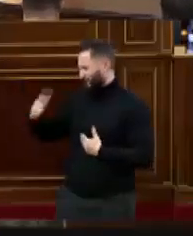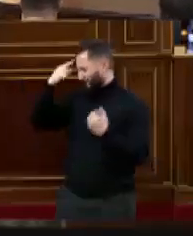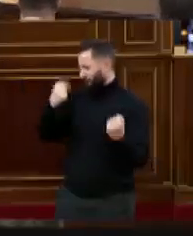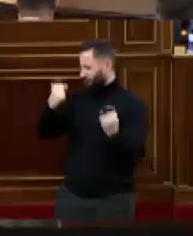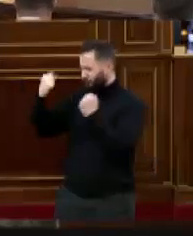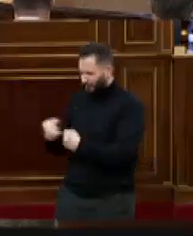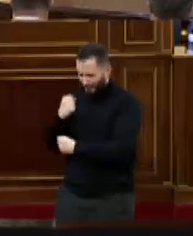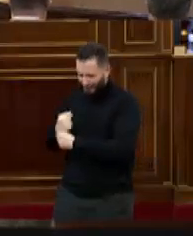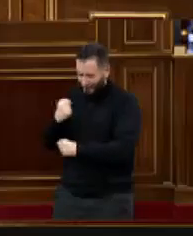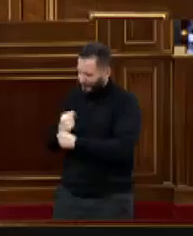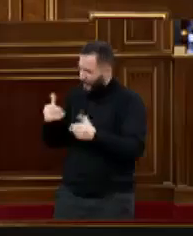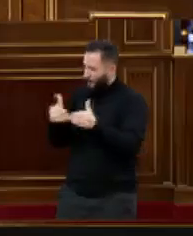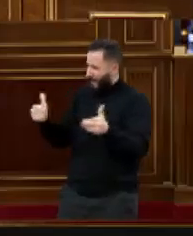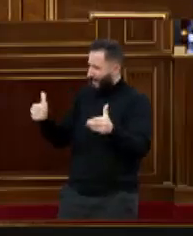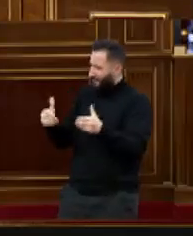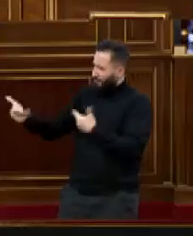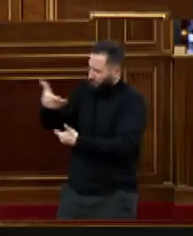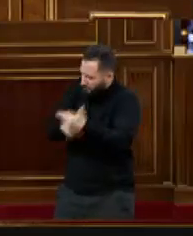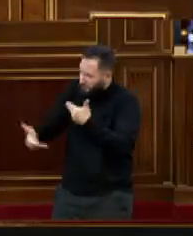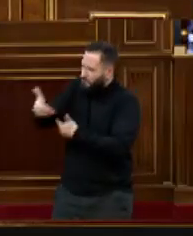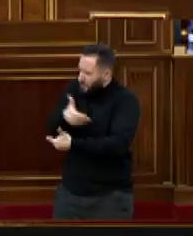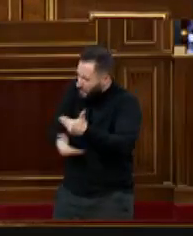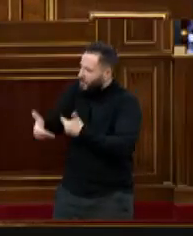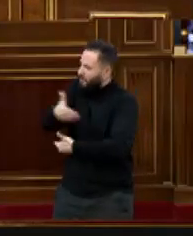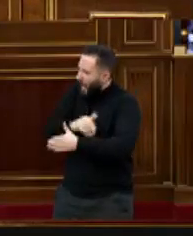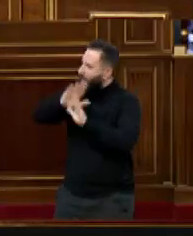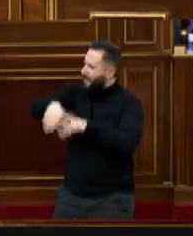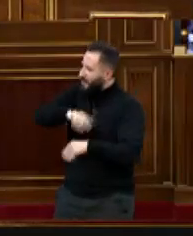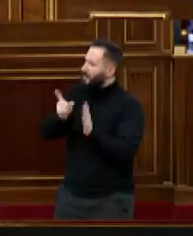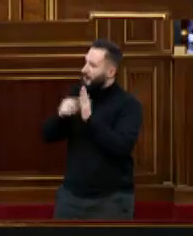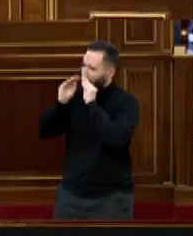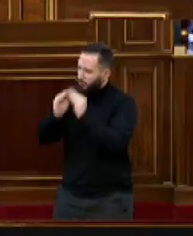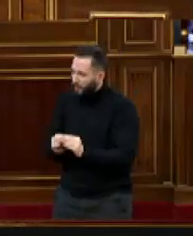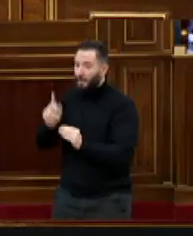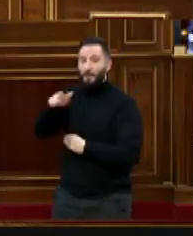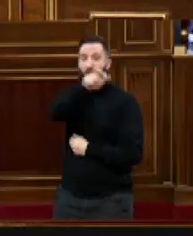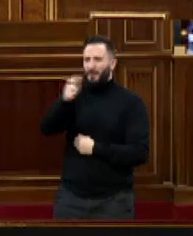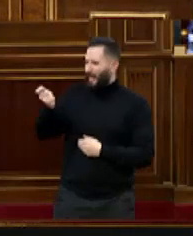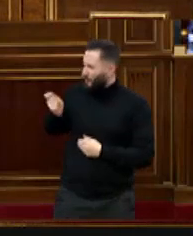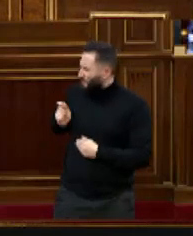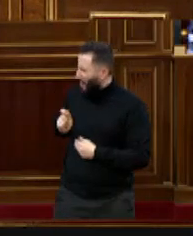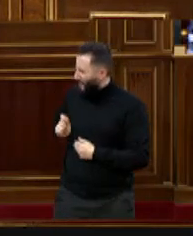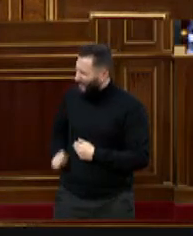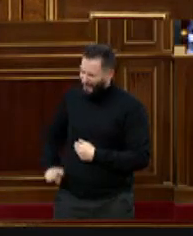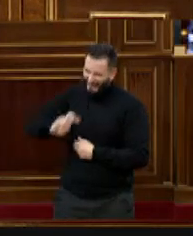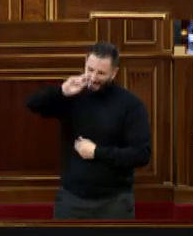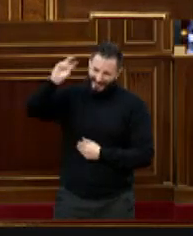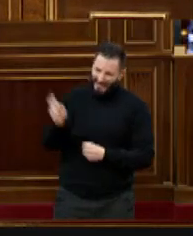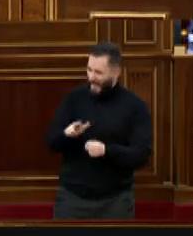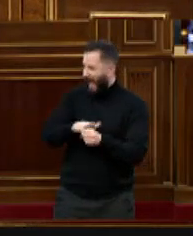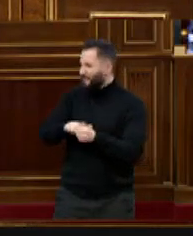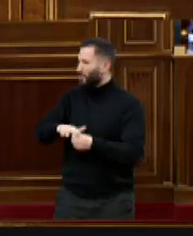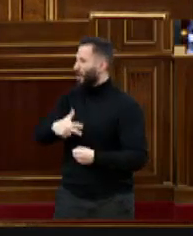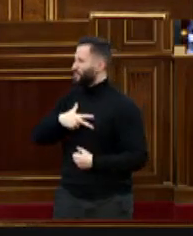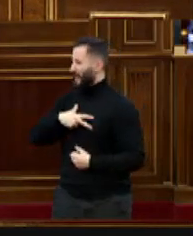desarrollo y empieza y esto ha sido un trabajo también de muchísimos profesionales Ya decía de todos los ámbitos del derecho que